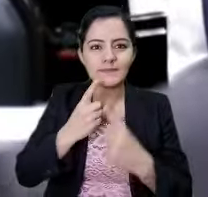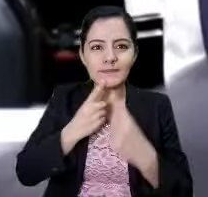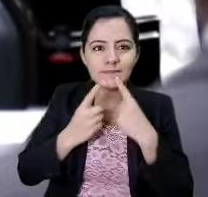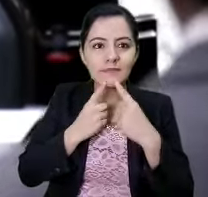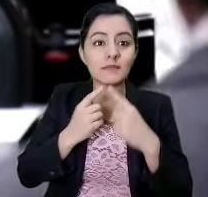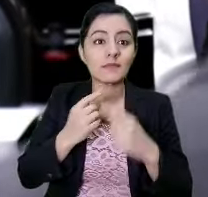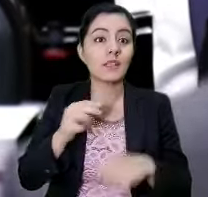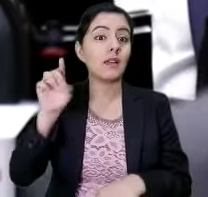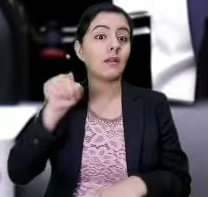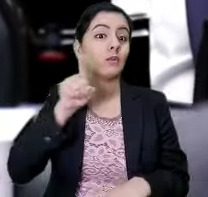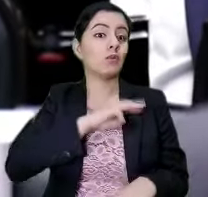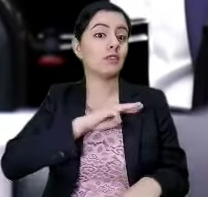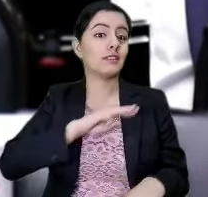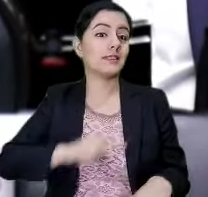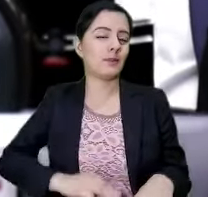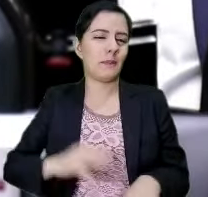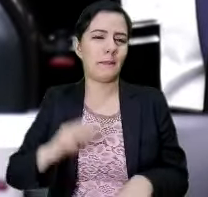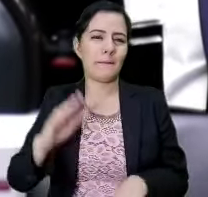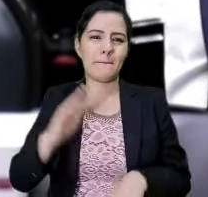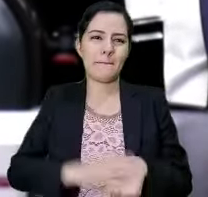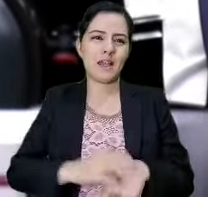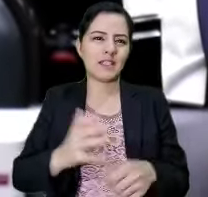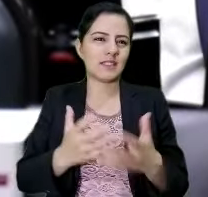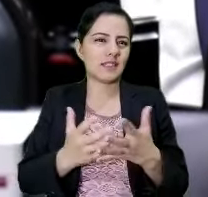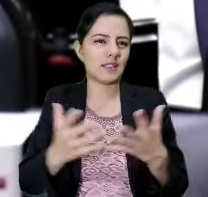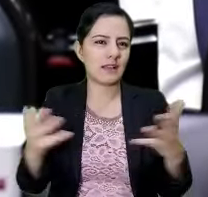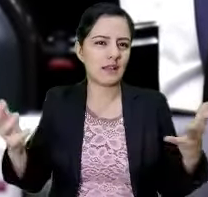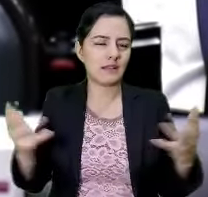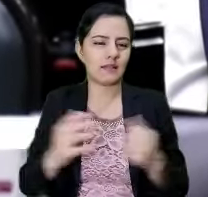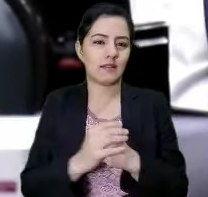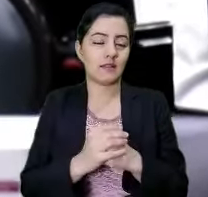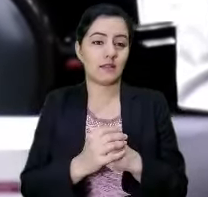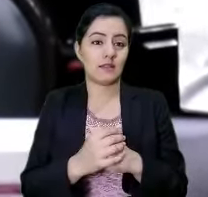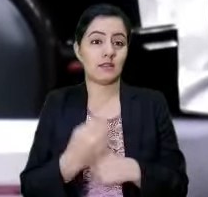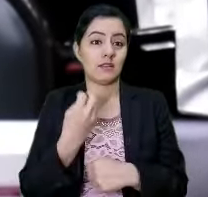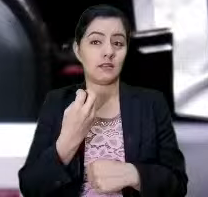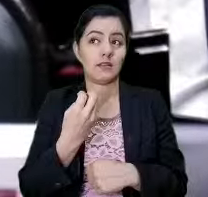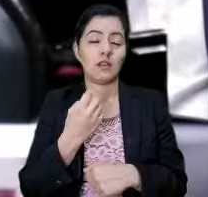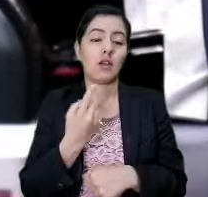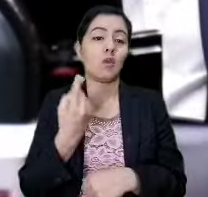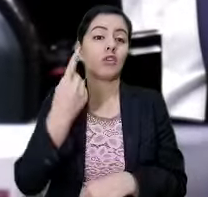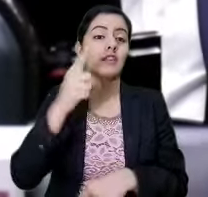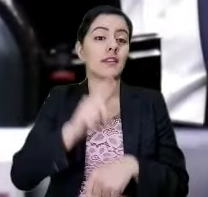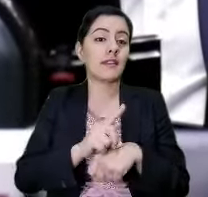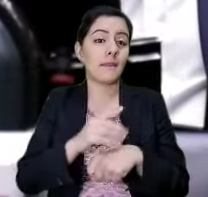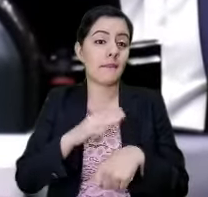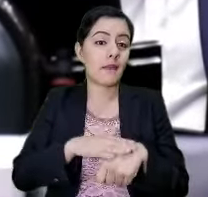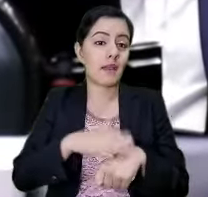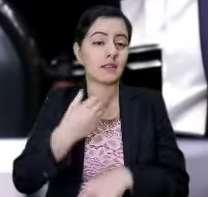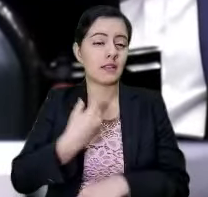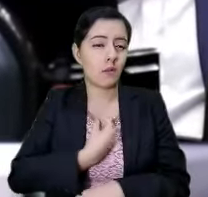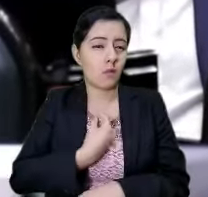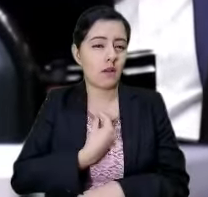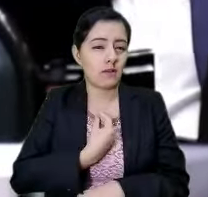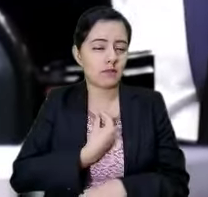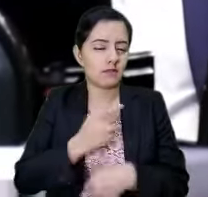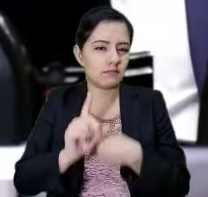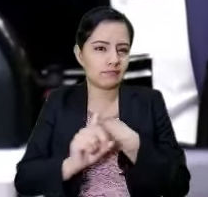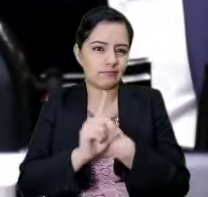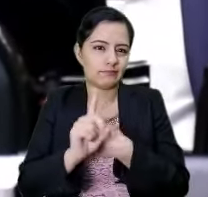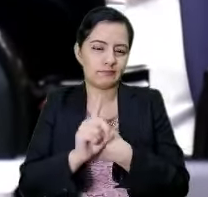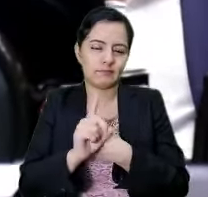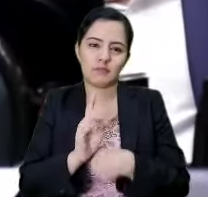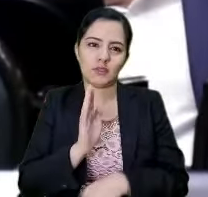país, con tanta carencia, no puede tener un día más en la caótica situación que hoy está este